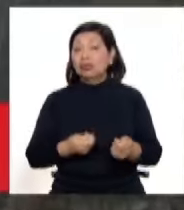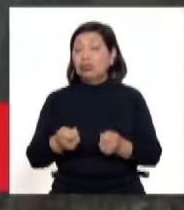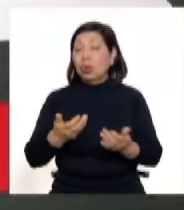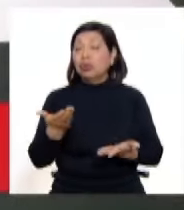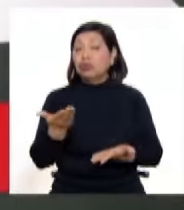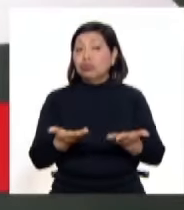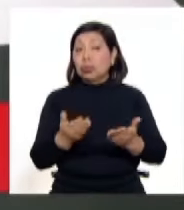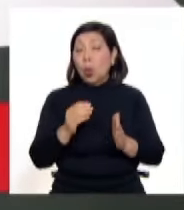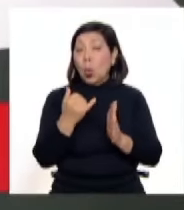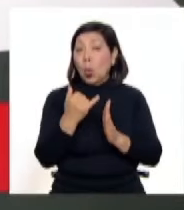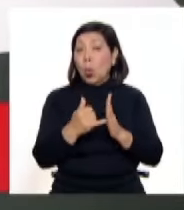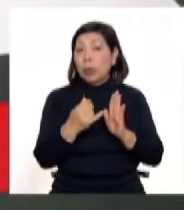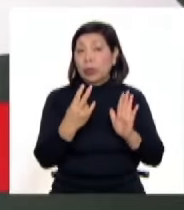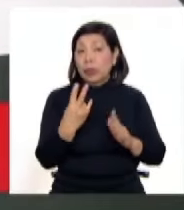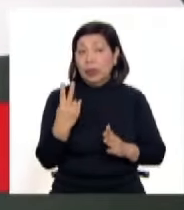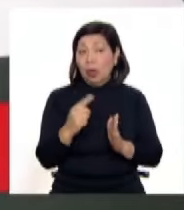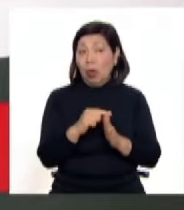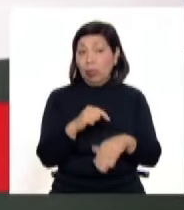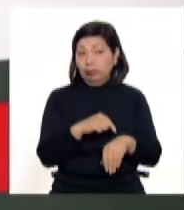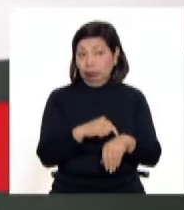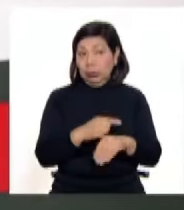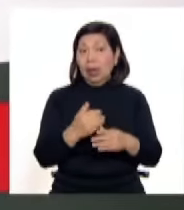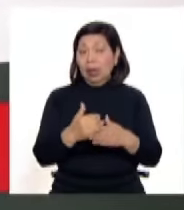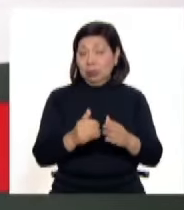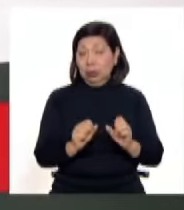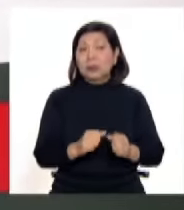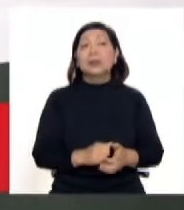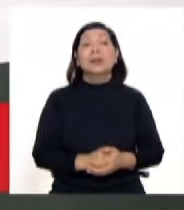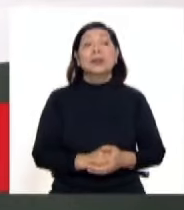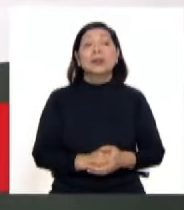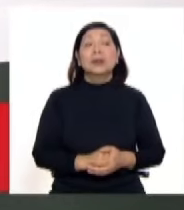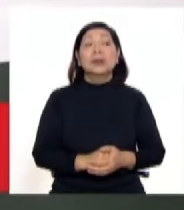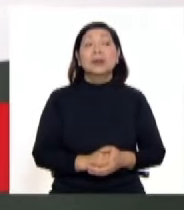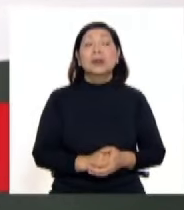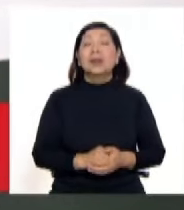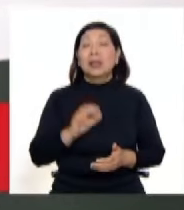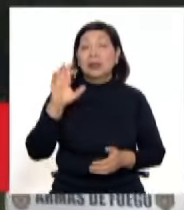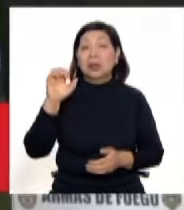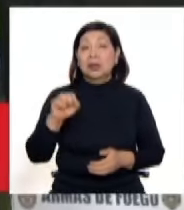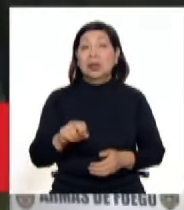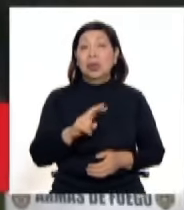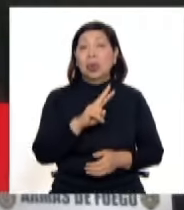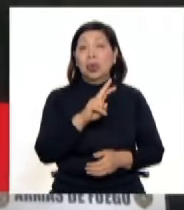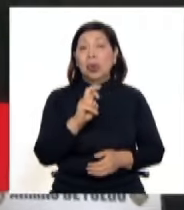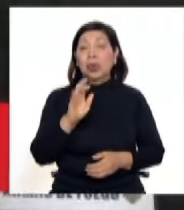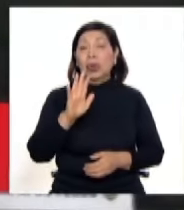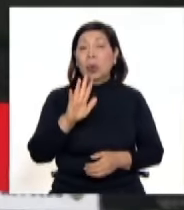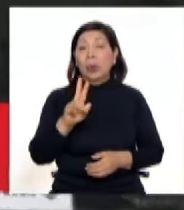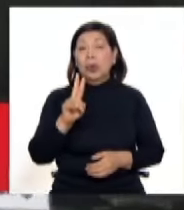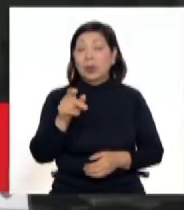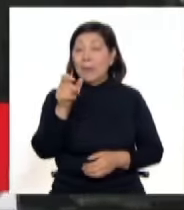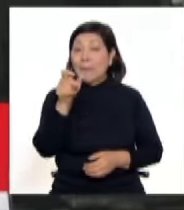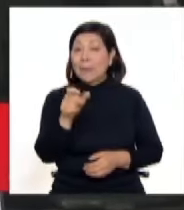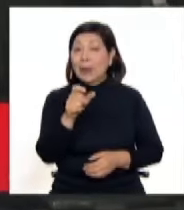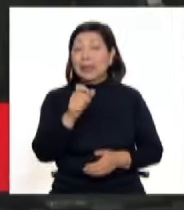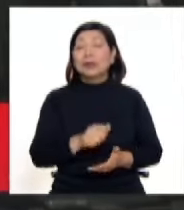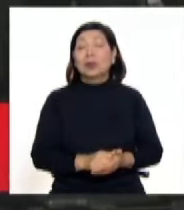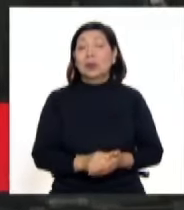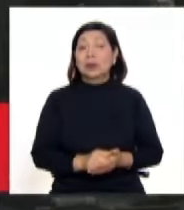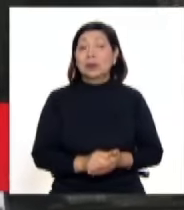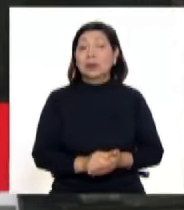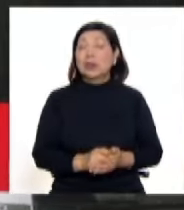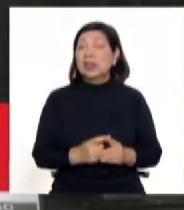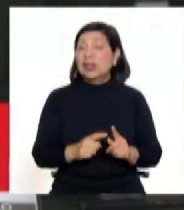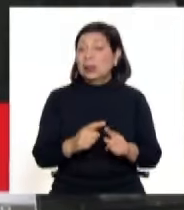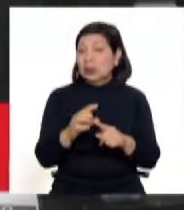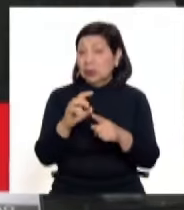realizados en las últimas 72 horas se ha logrado la captura de 252 personas presuntos